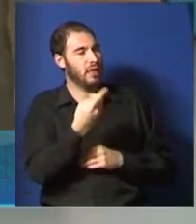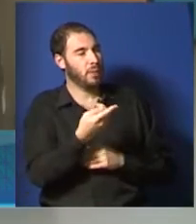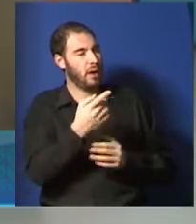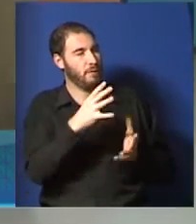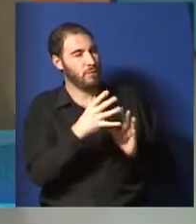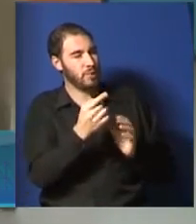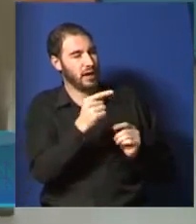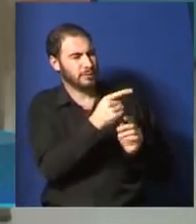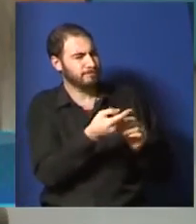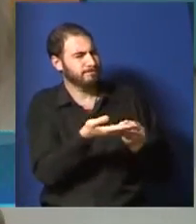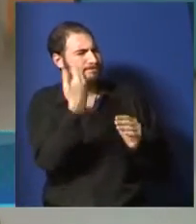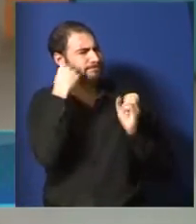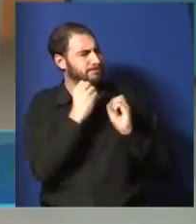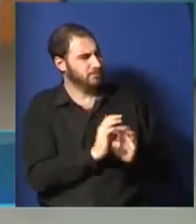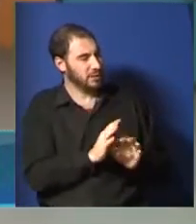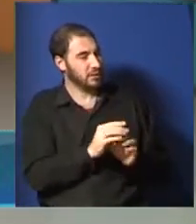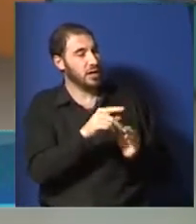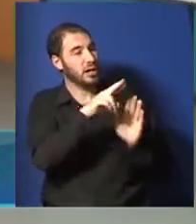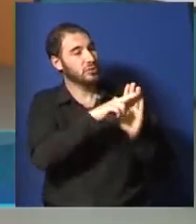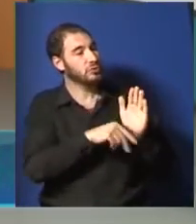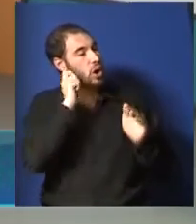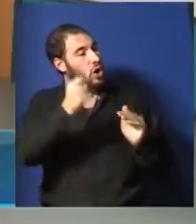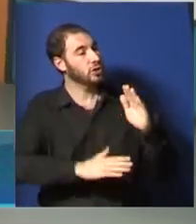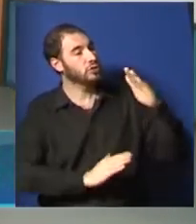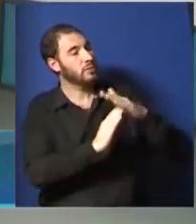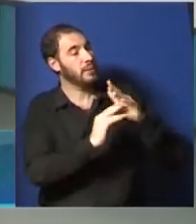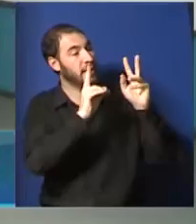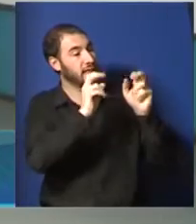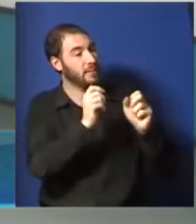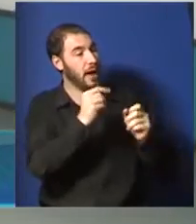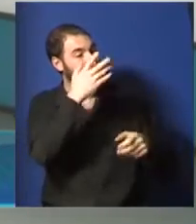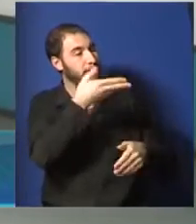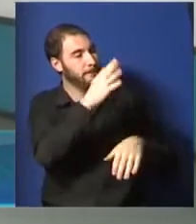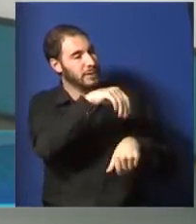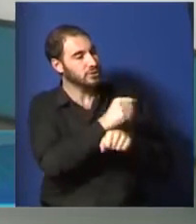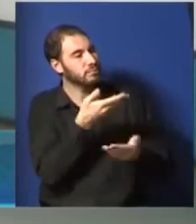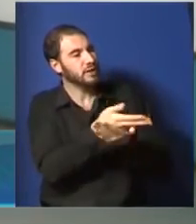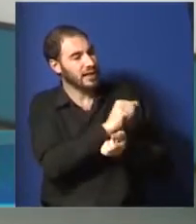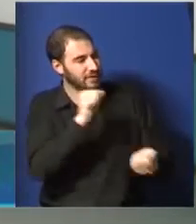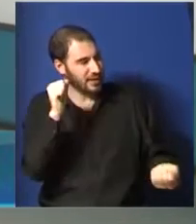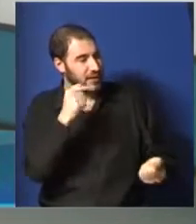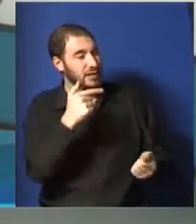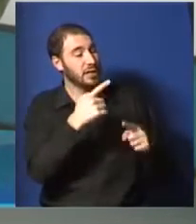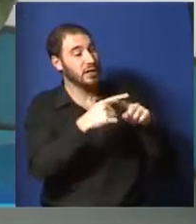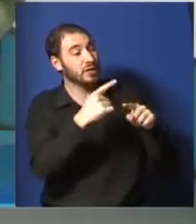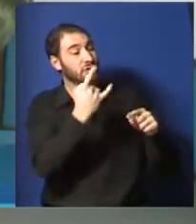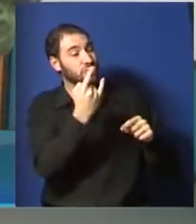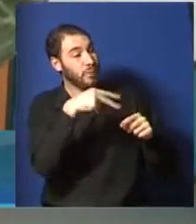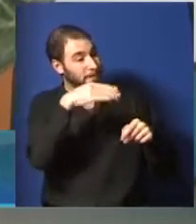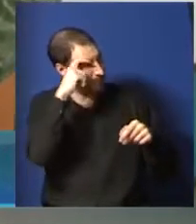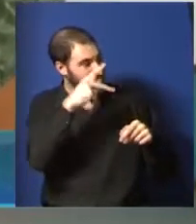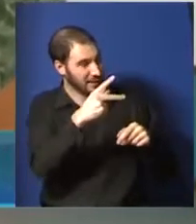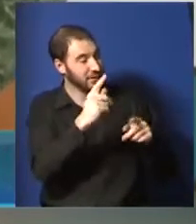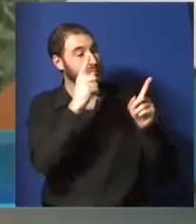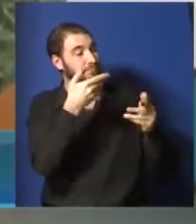manera al origen de esto que fue la resolución de la Suprema Corte sobre el habeas corpus de Sumex. Desde Sumex nosotros recién tuvimos la nota y también lo